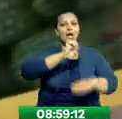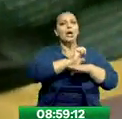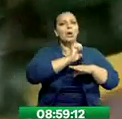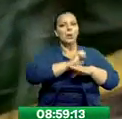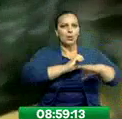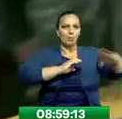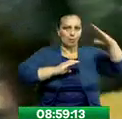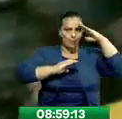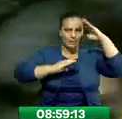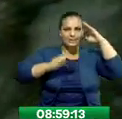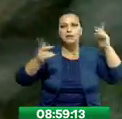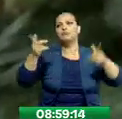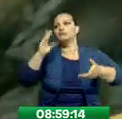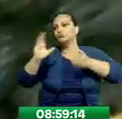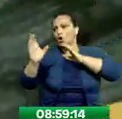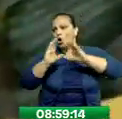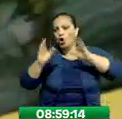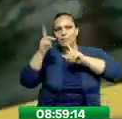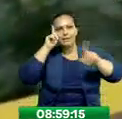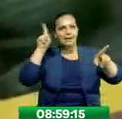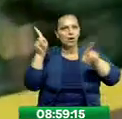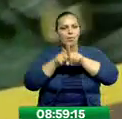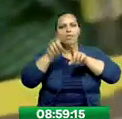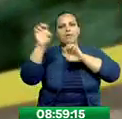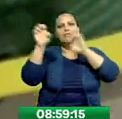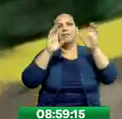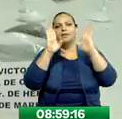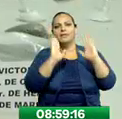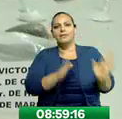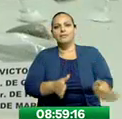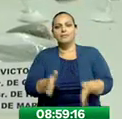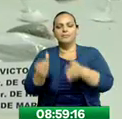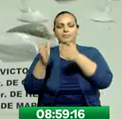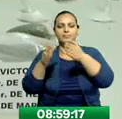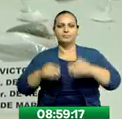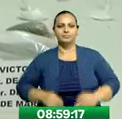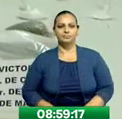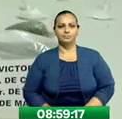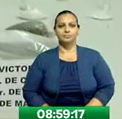información. Mientras, acá, siguen desarticulando